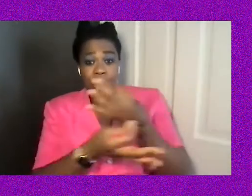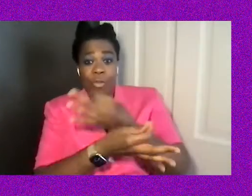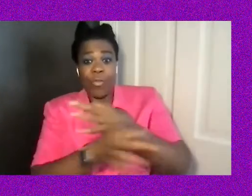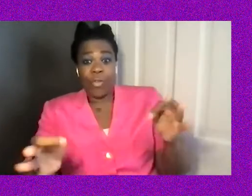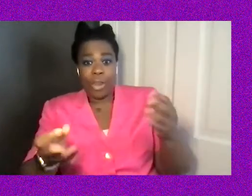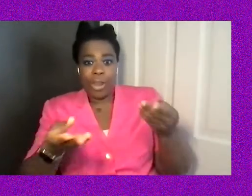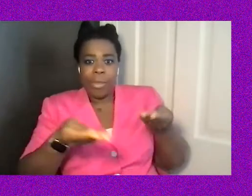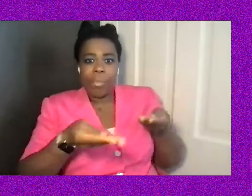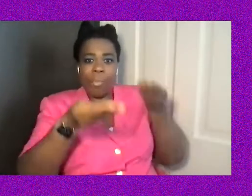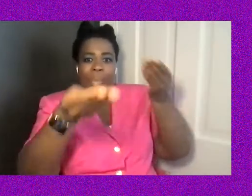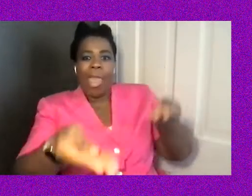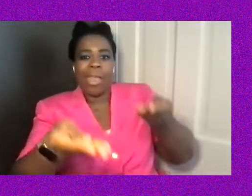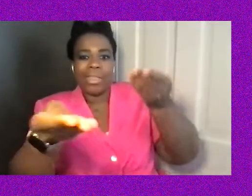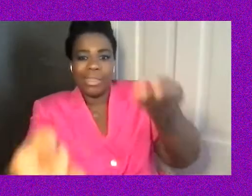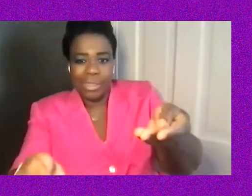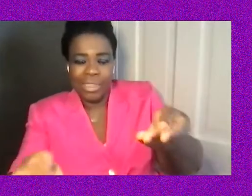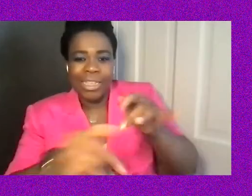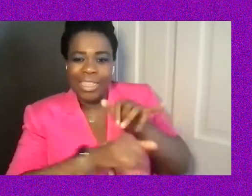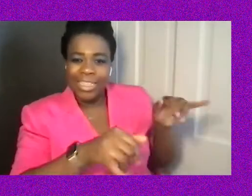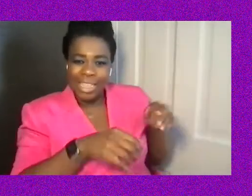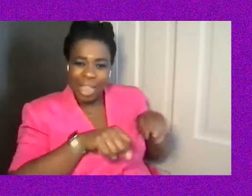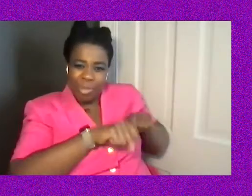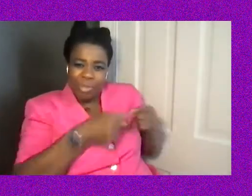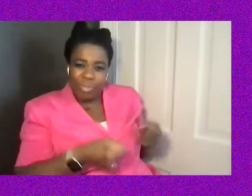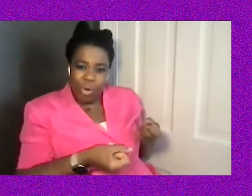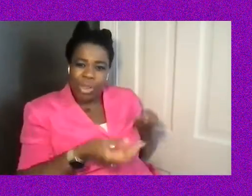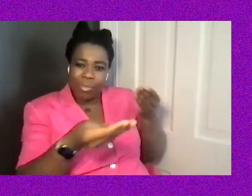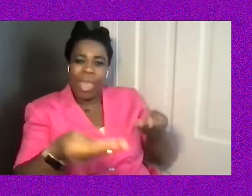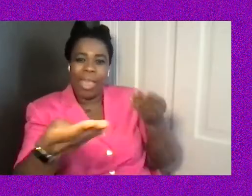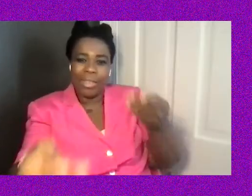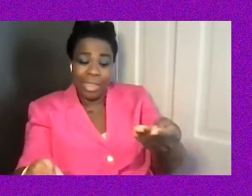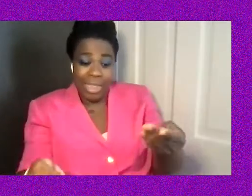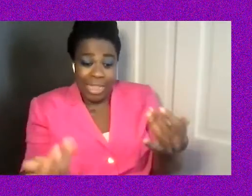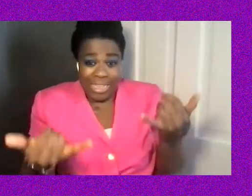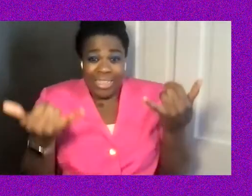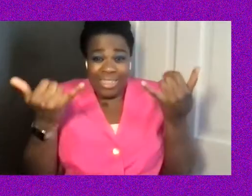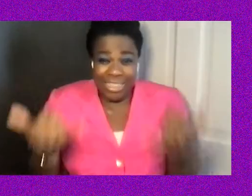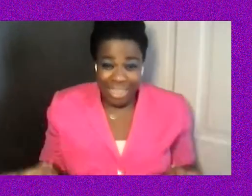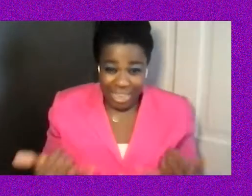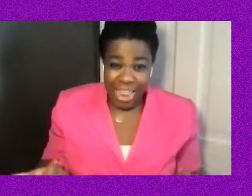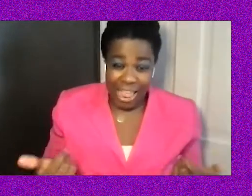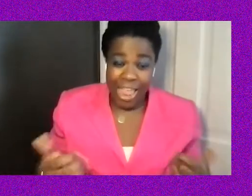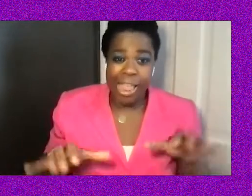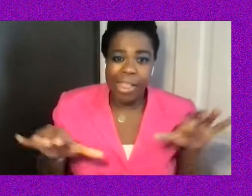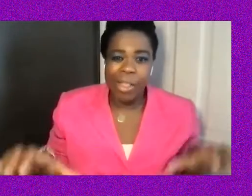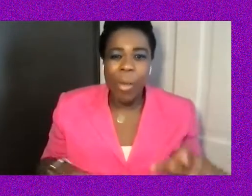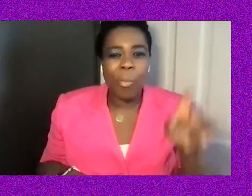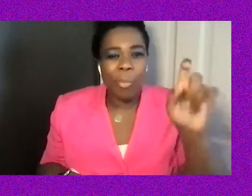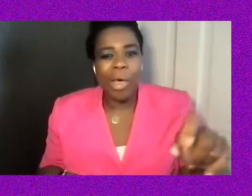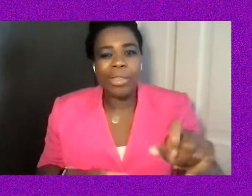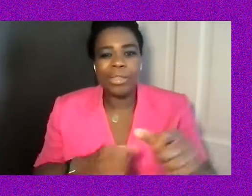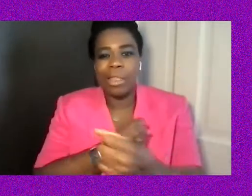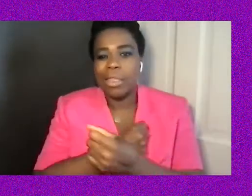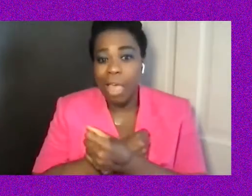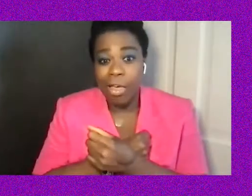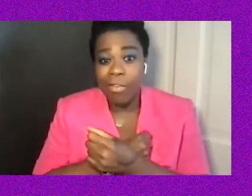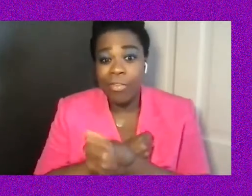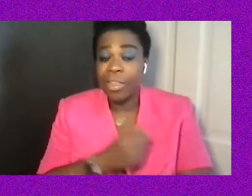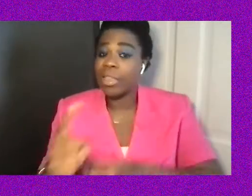podemos pasar la libertad tanto como hemos pasado lo roto. Para hacer esto hoy,